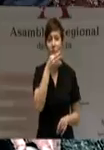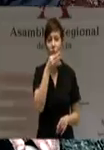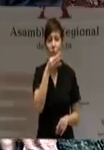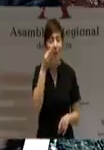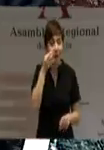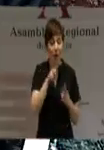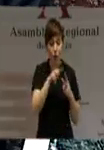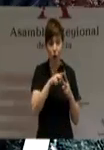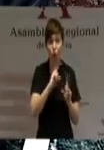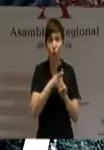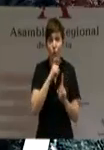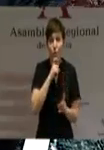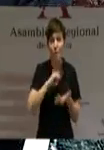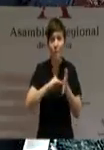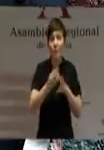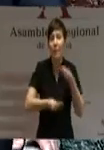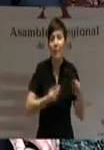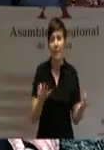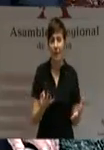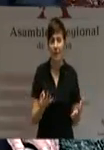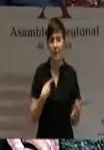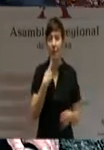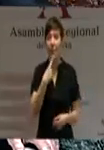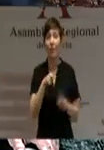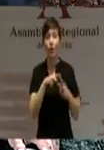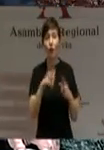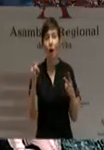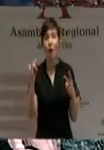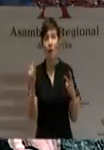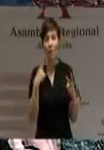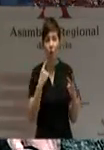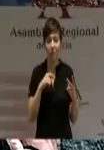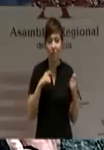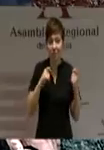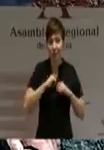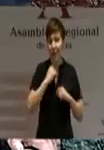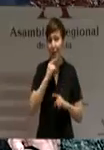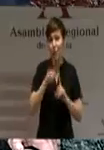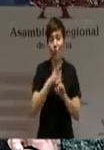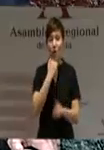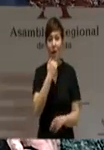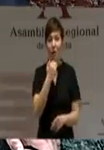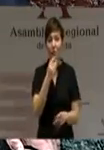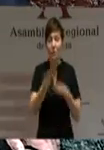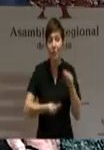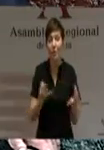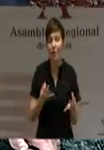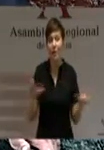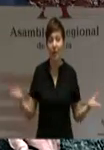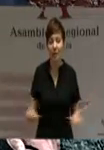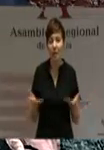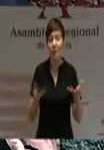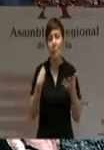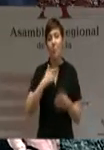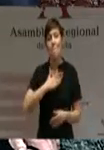piensa llevar a cabo? No basta con enunciar el problema. ¿Piensa impulsar la publicación de los bienes y